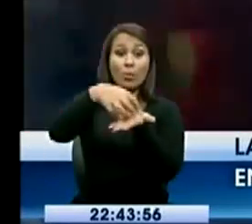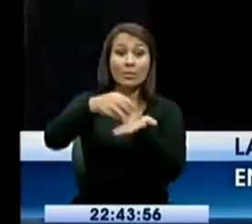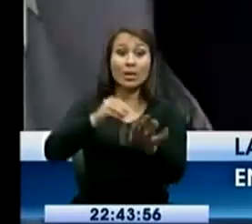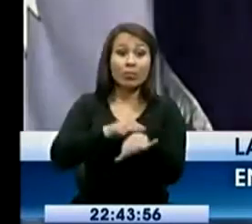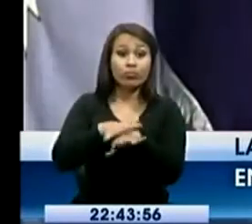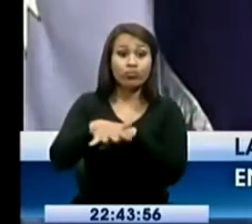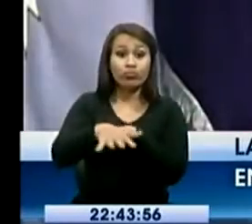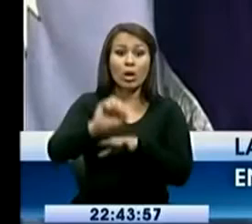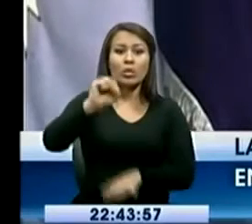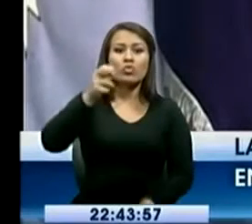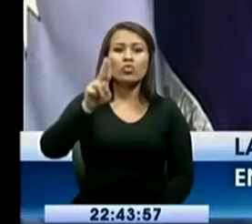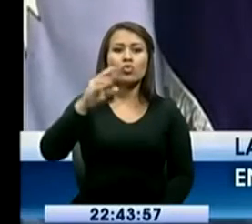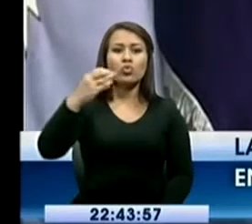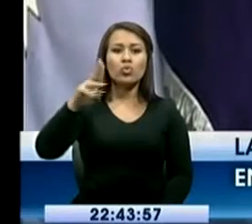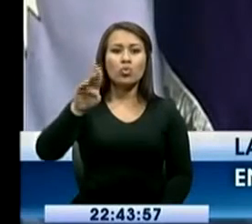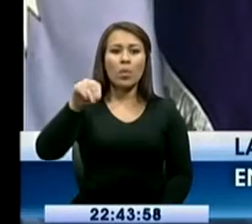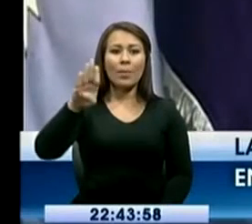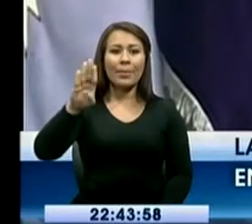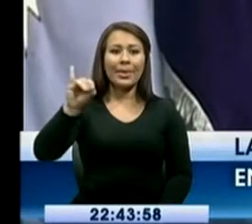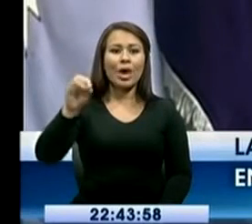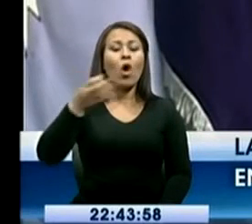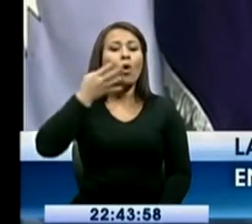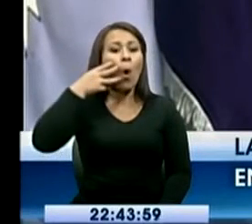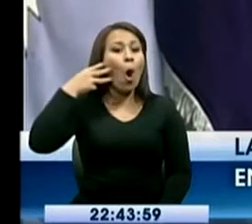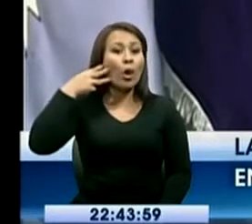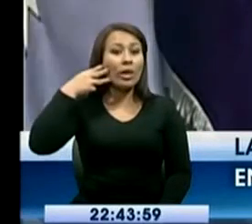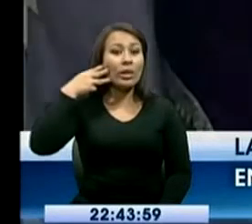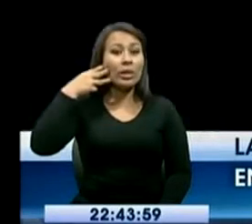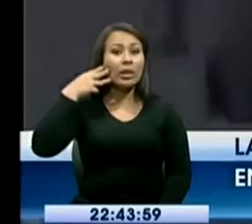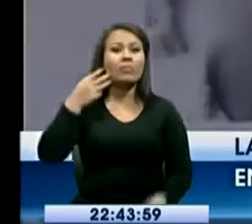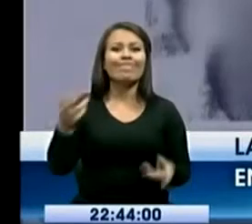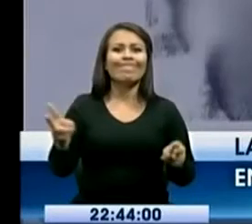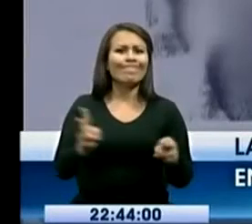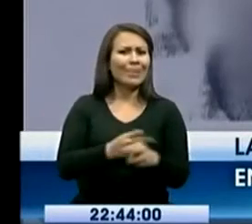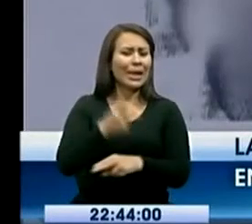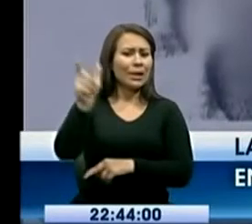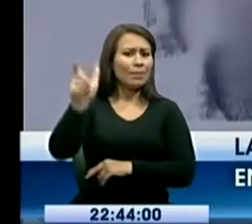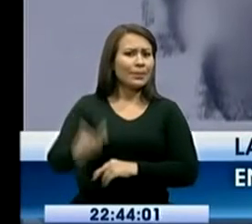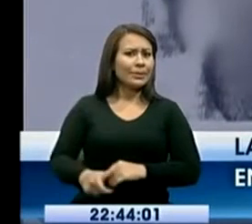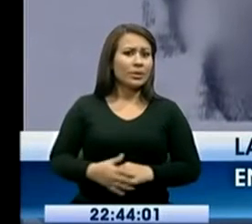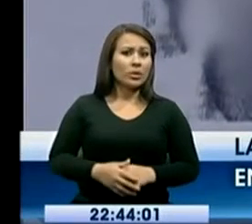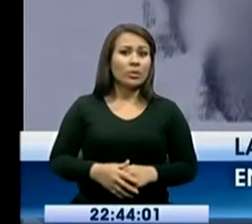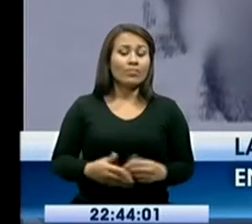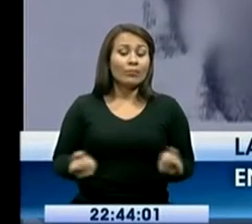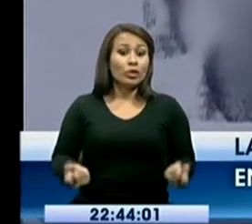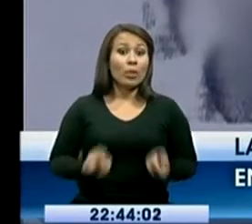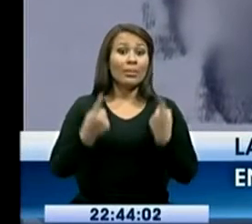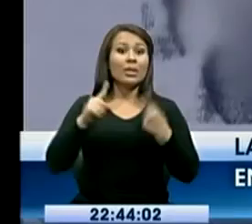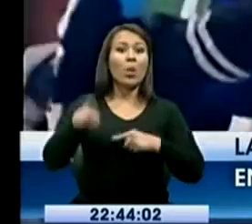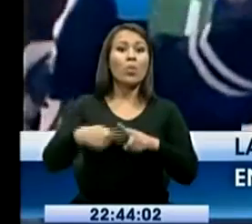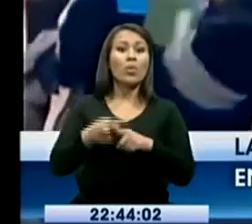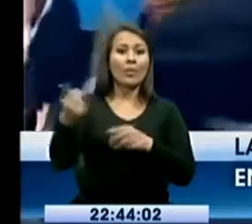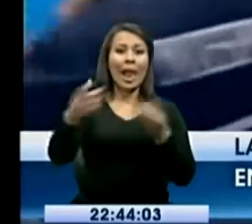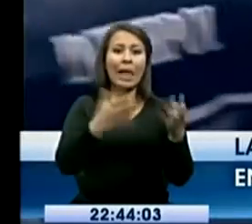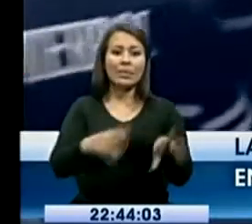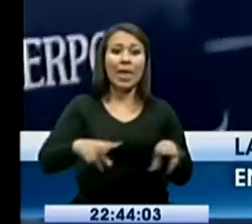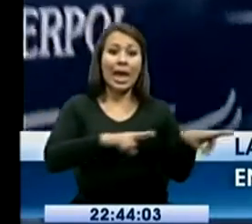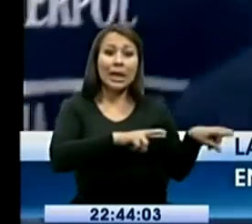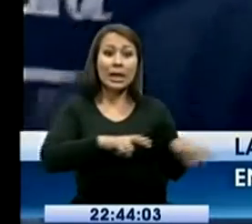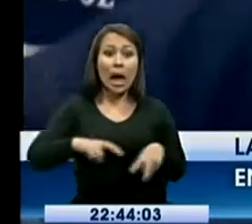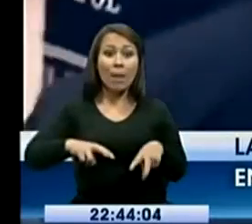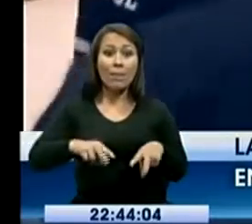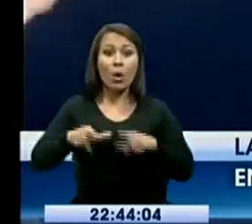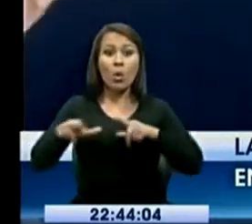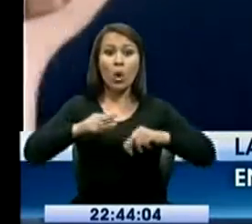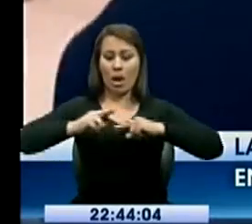Sucumbíos. En este caso, sí está con un nivel alto de peligrosidad. Alias Checho fue sorprendido cuando realizaba tareas agrícolas en zona